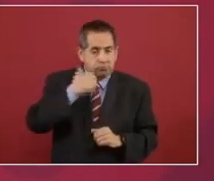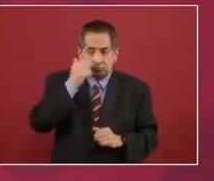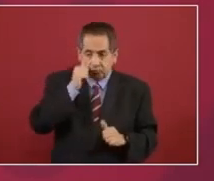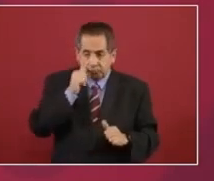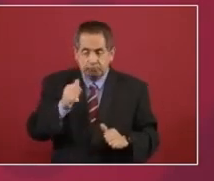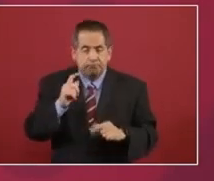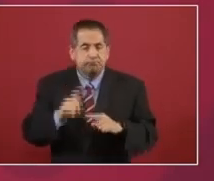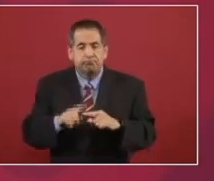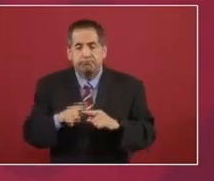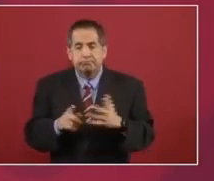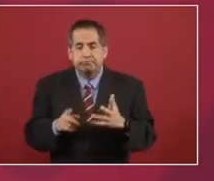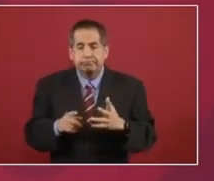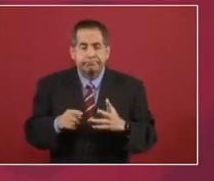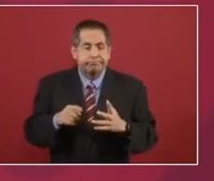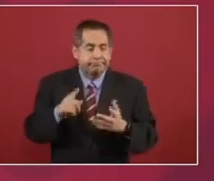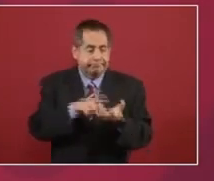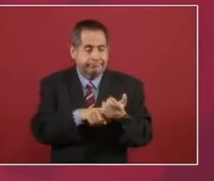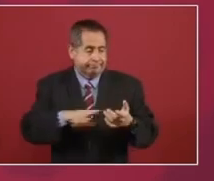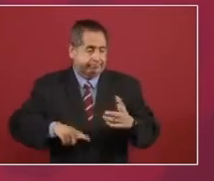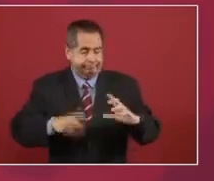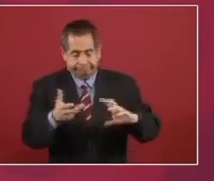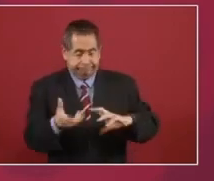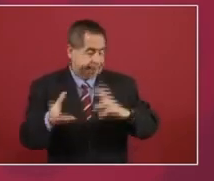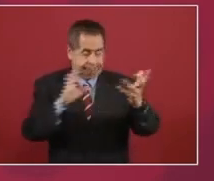atender el desastre,